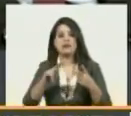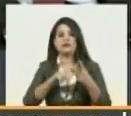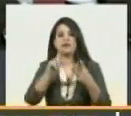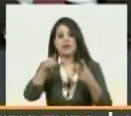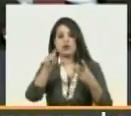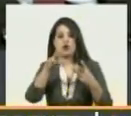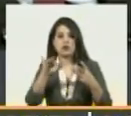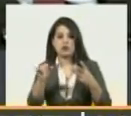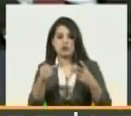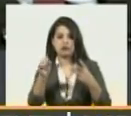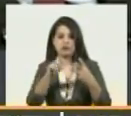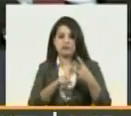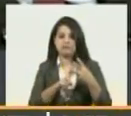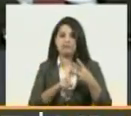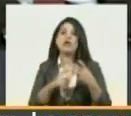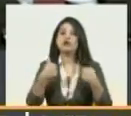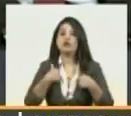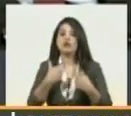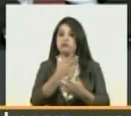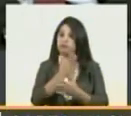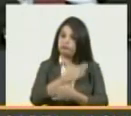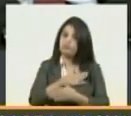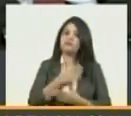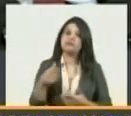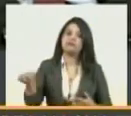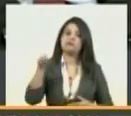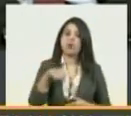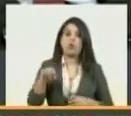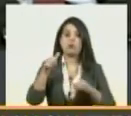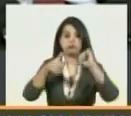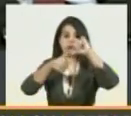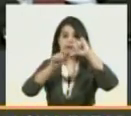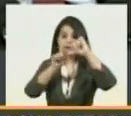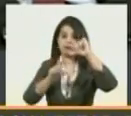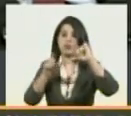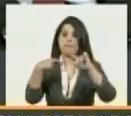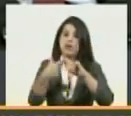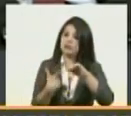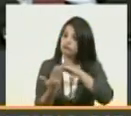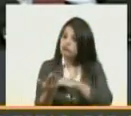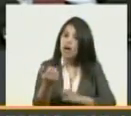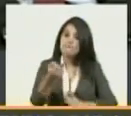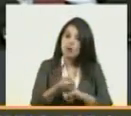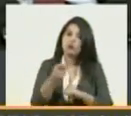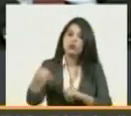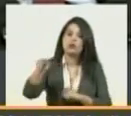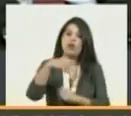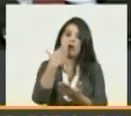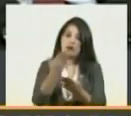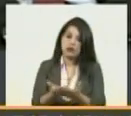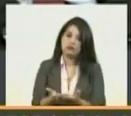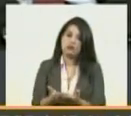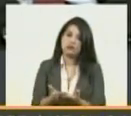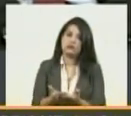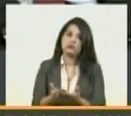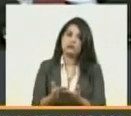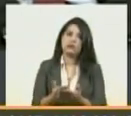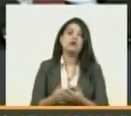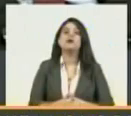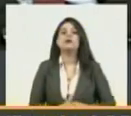Saludamos esa iniciativa de CARICOM y extendemos también nuestra mano y la agradecemos. CARICOM